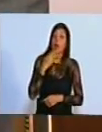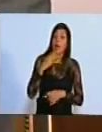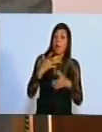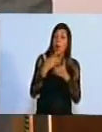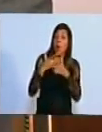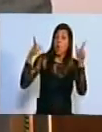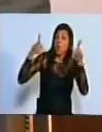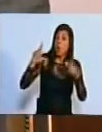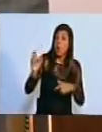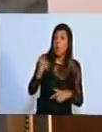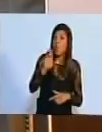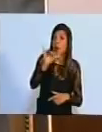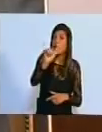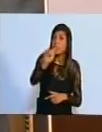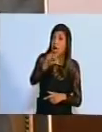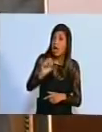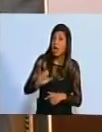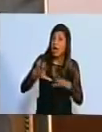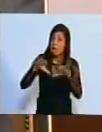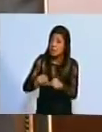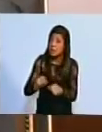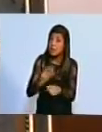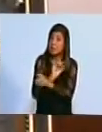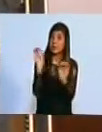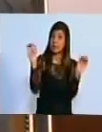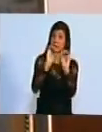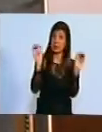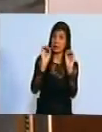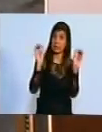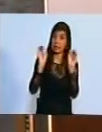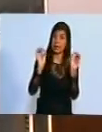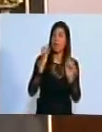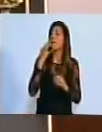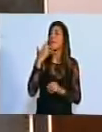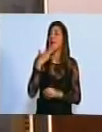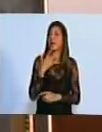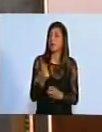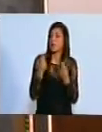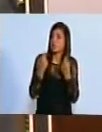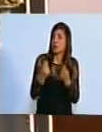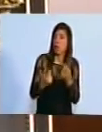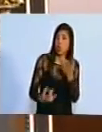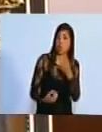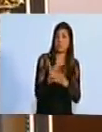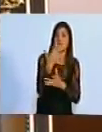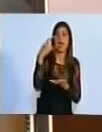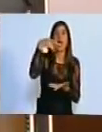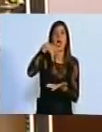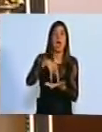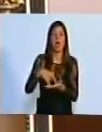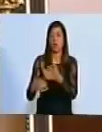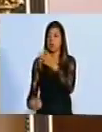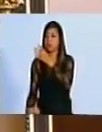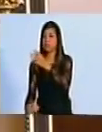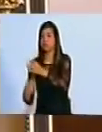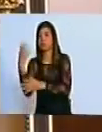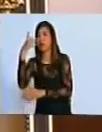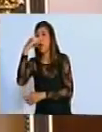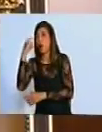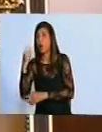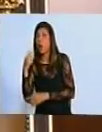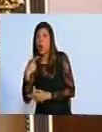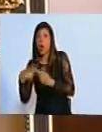Guayana, sin la conquista de Guayana, no hubiesen existido ni Carabobo ni Ayacucho, que